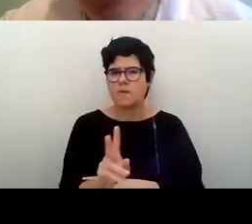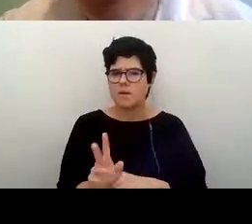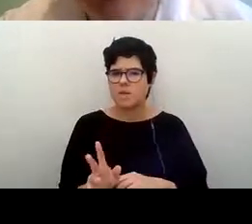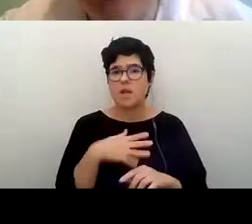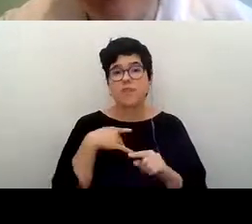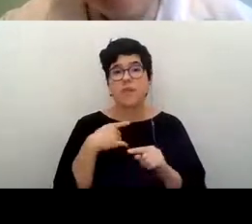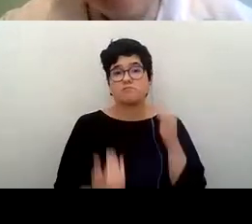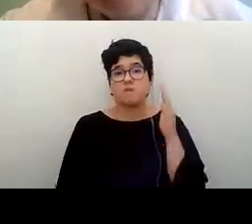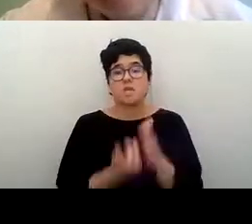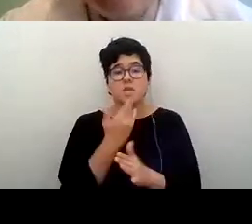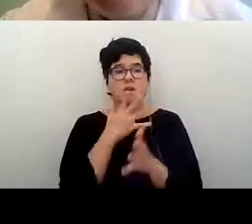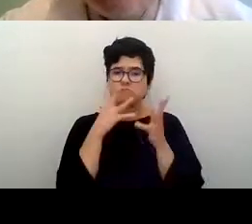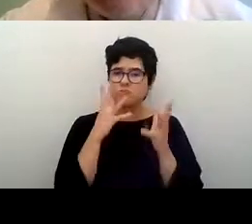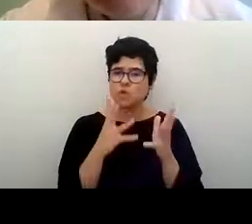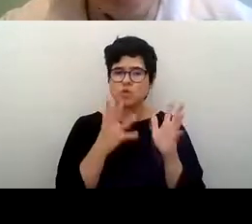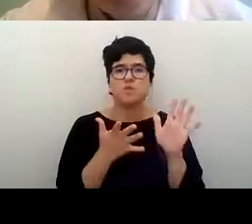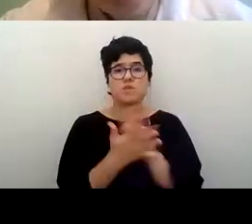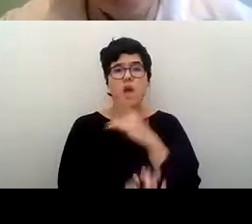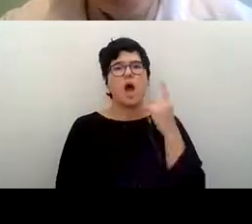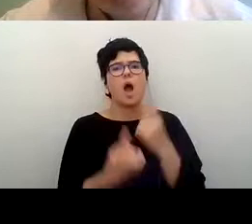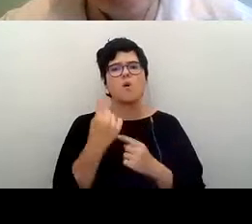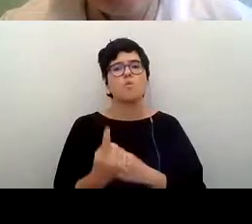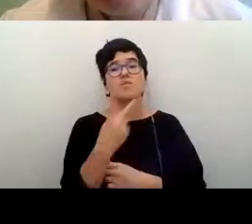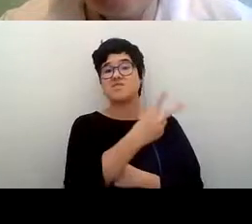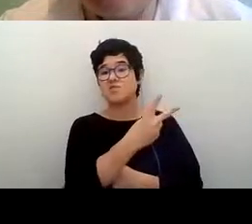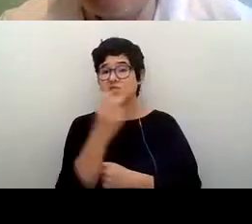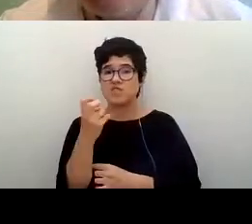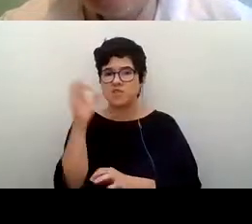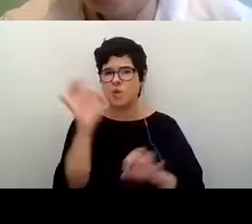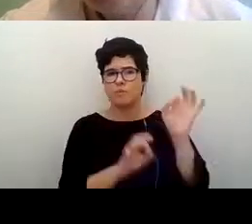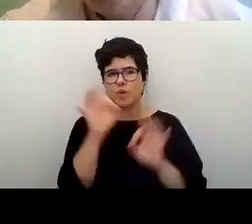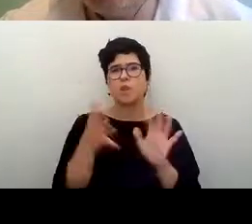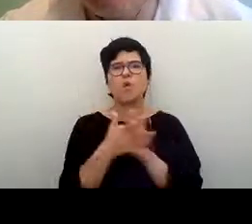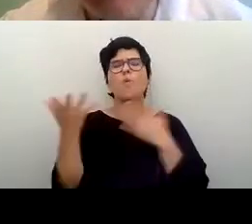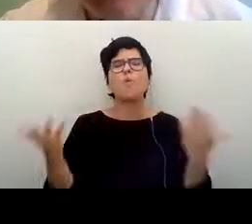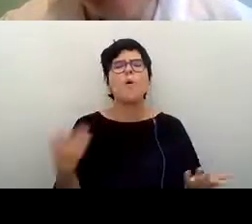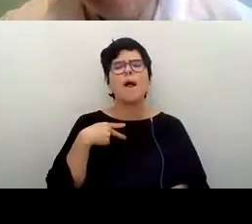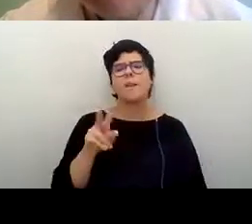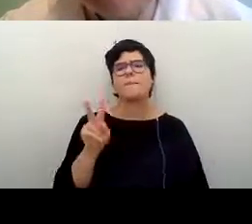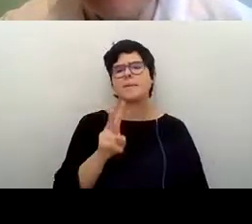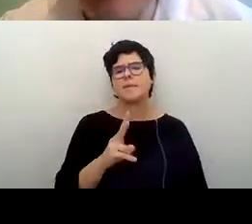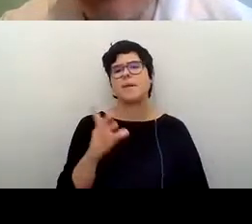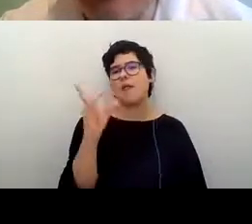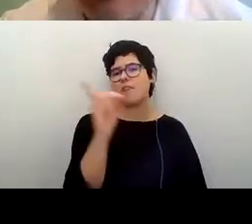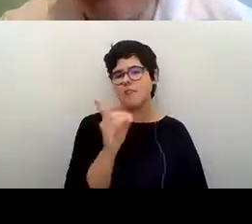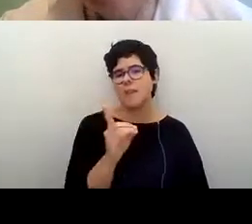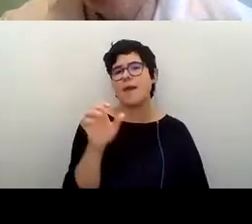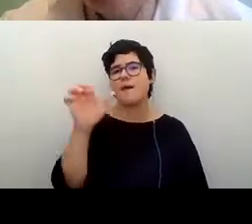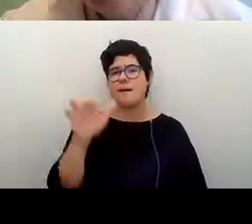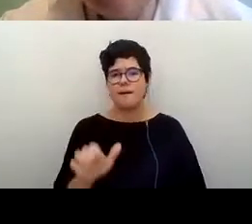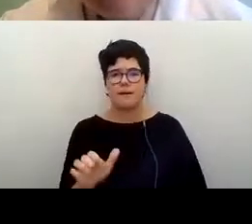el 200% de la dosis diaria recomendada. Las vitaminas son estas que veis aquí, vitamina D, la vitamina